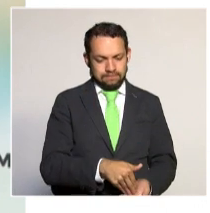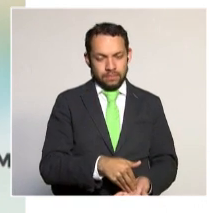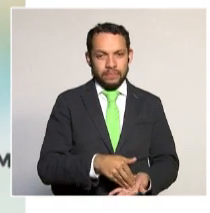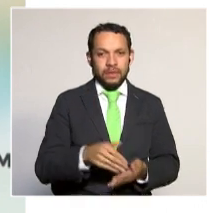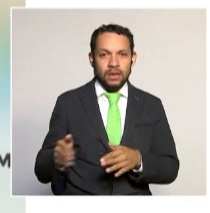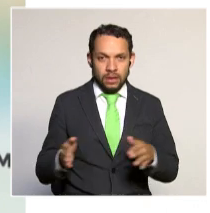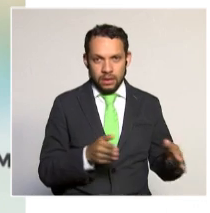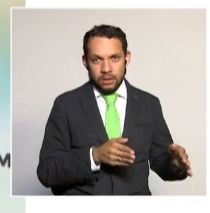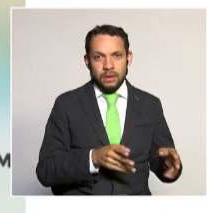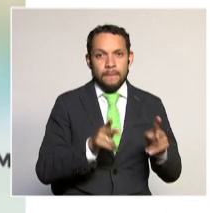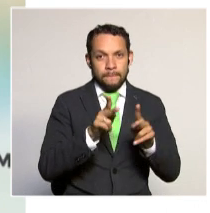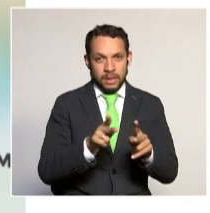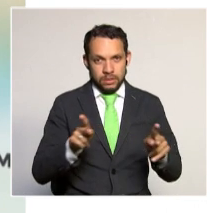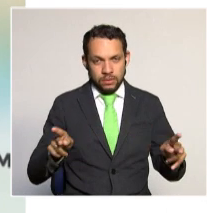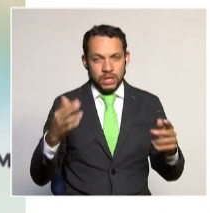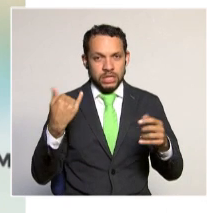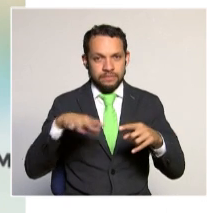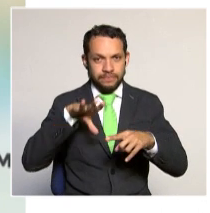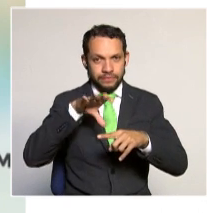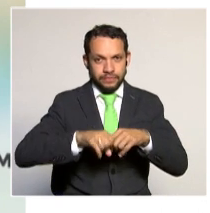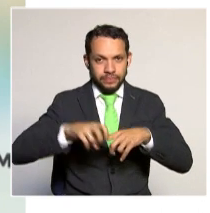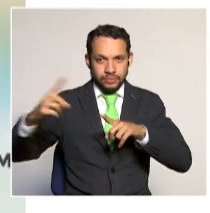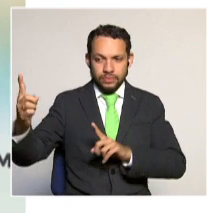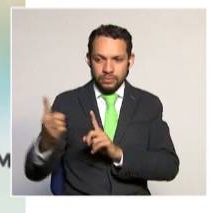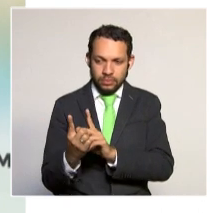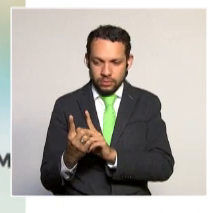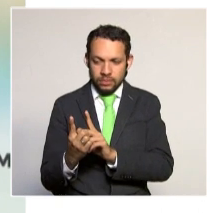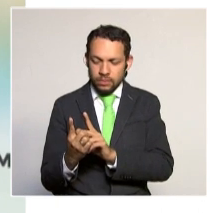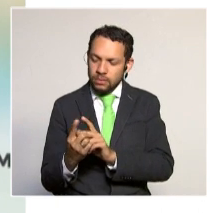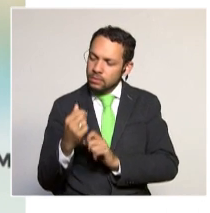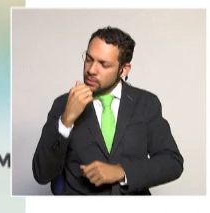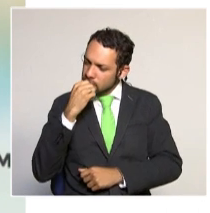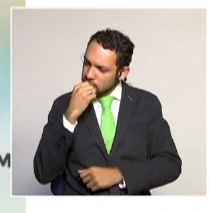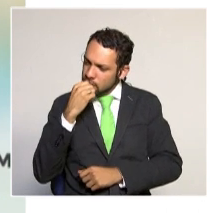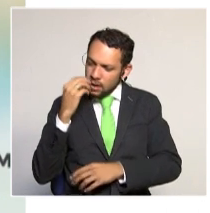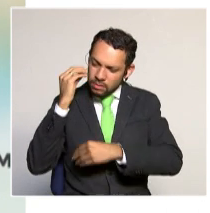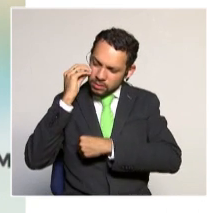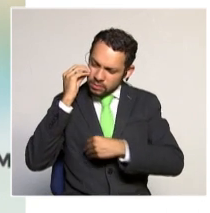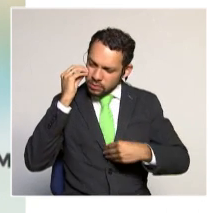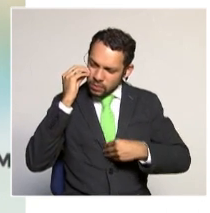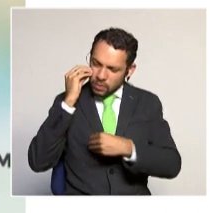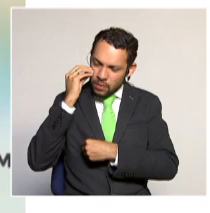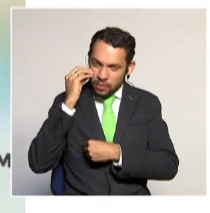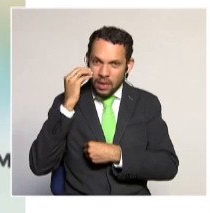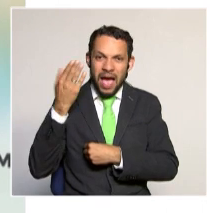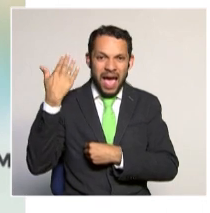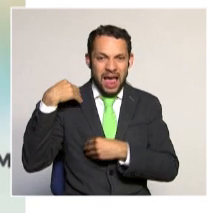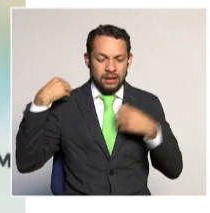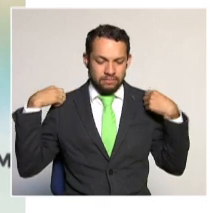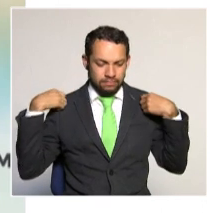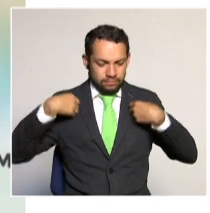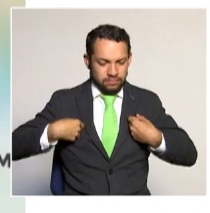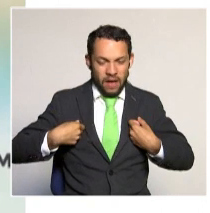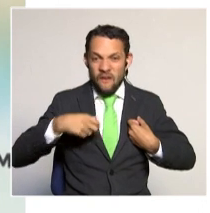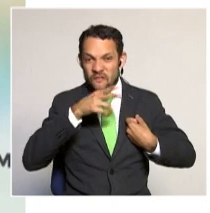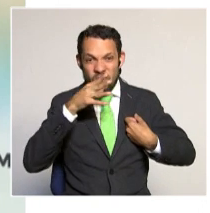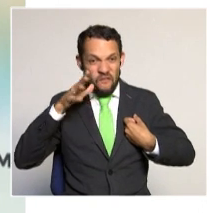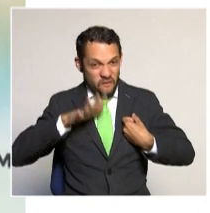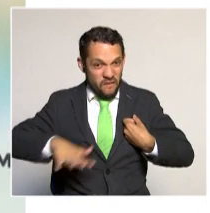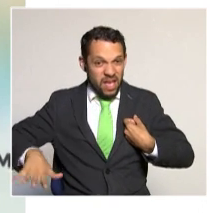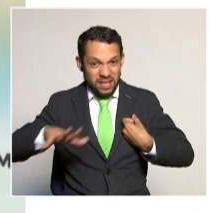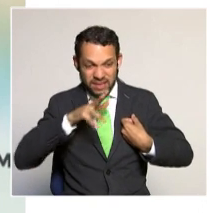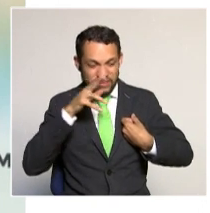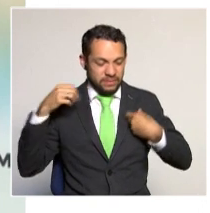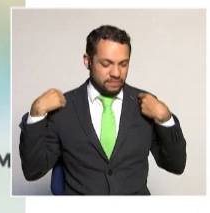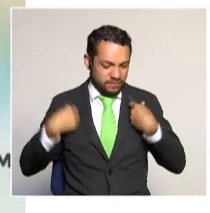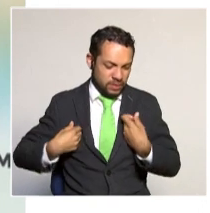Hemos tenido personas que van a la consulta que utilizan fungicidas, organofosforados, trabajan en fincas o en